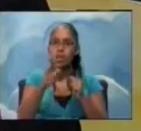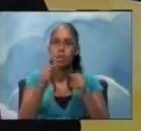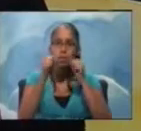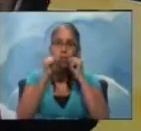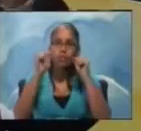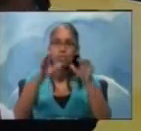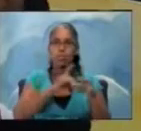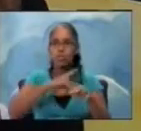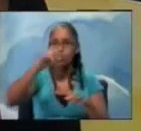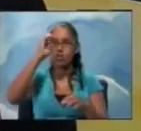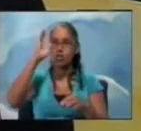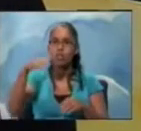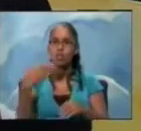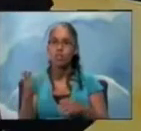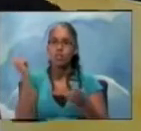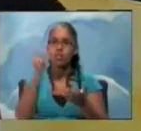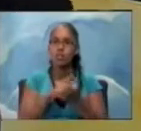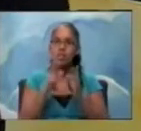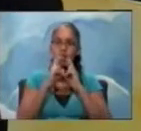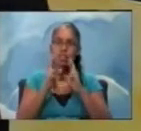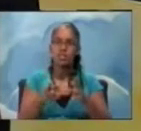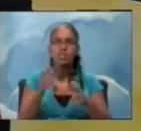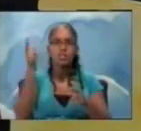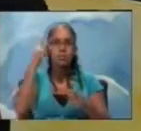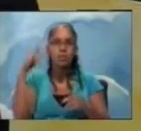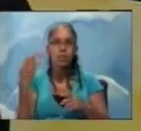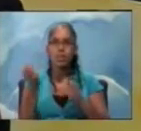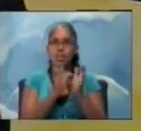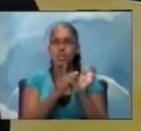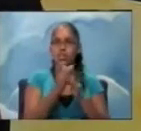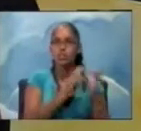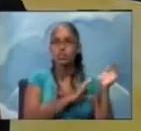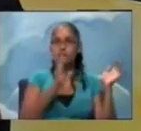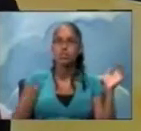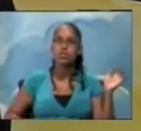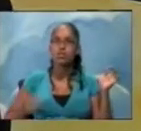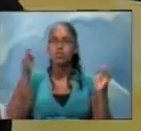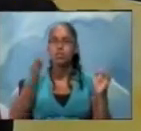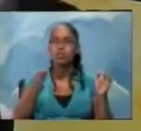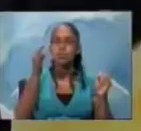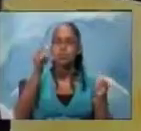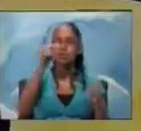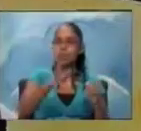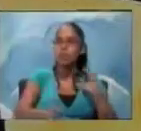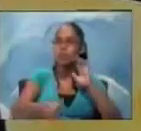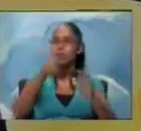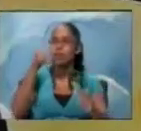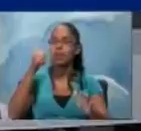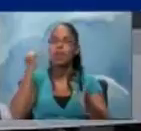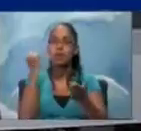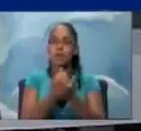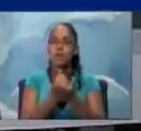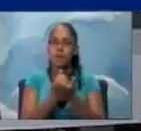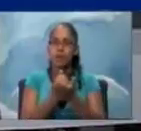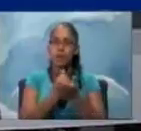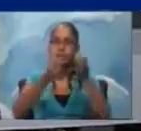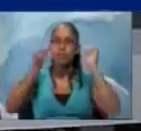Dios. ¿Qué fue lo que le contestó? Pero sepa que Jesucristo siempre será mayor. Amén.